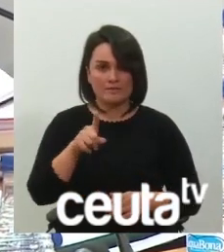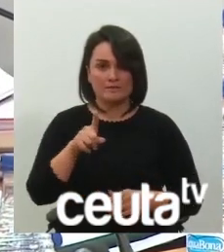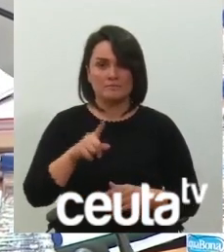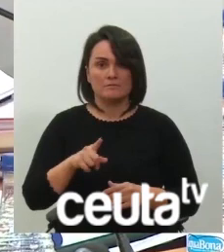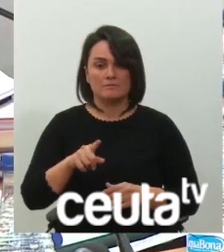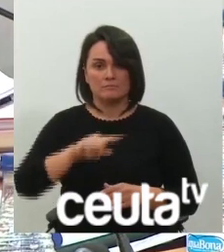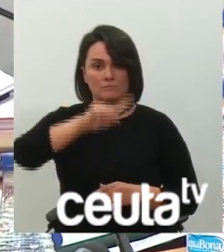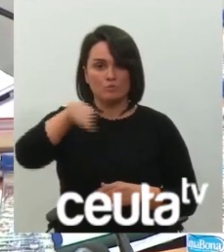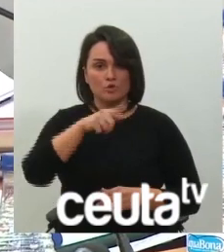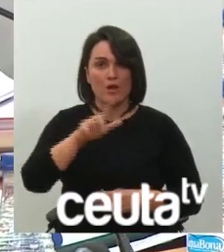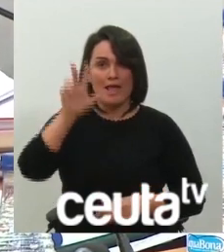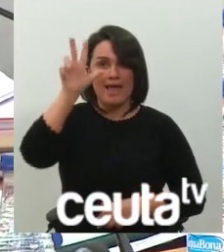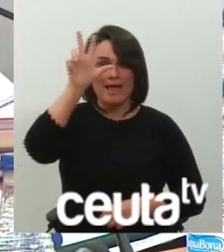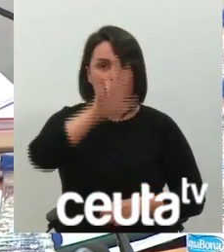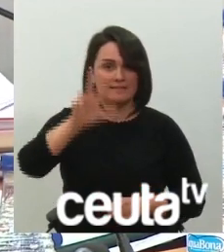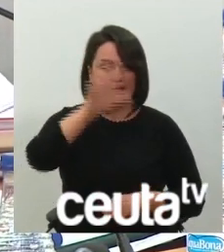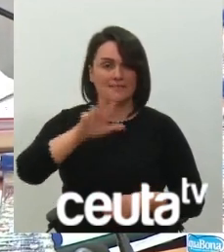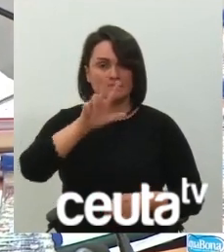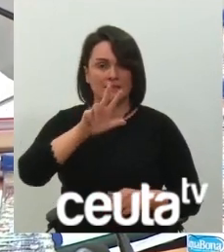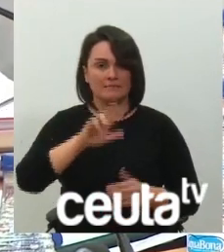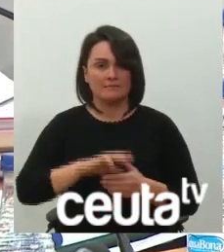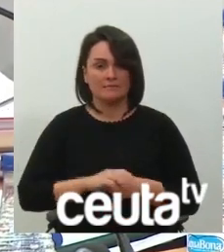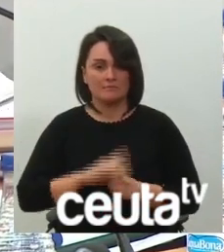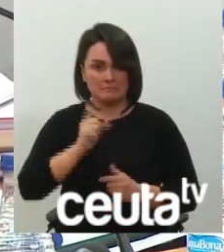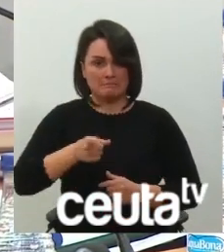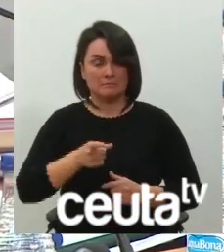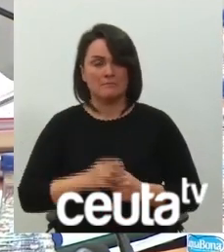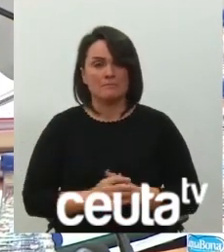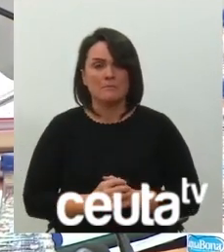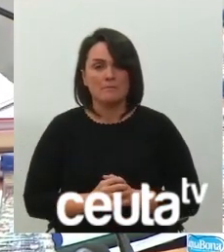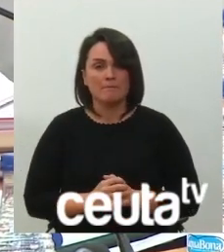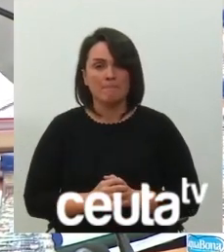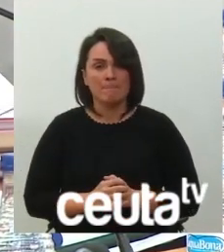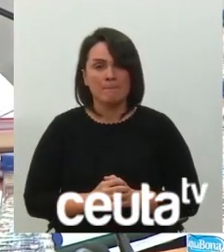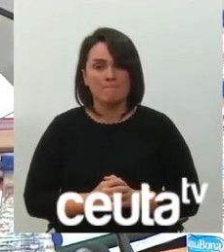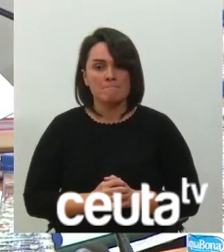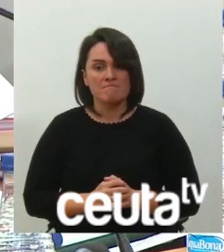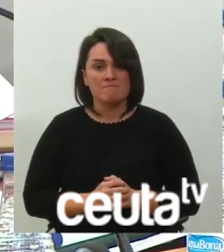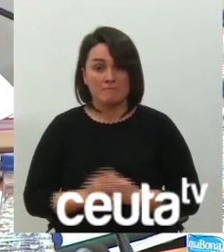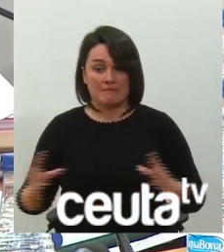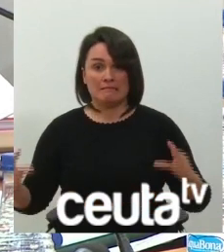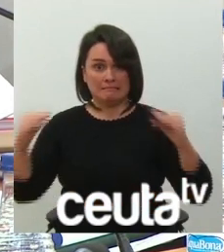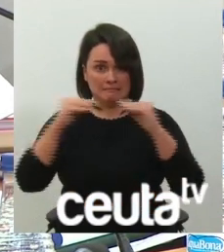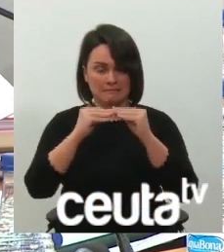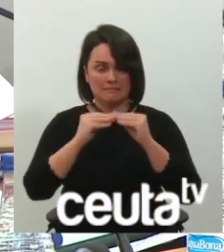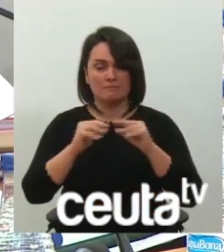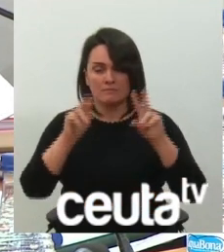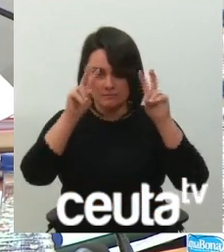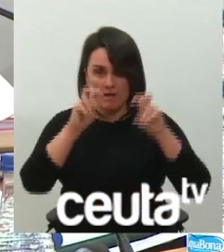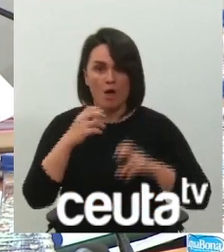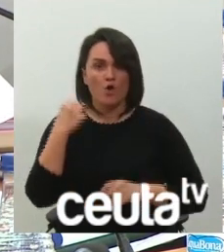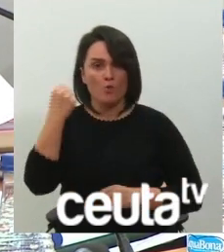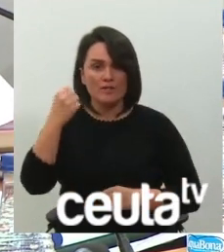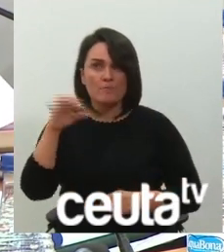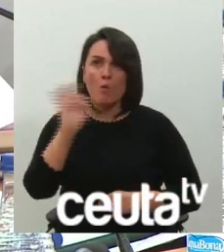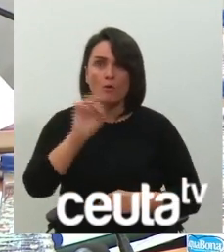estatistas son estatistas no son liberales es decir y en eso coinciden con el comunismo o con otras ideologías